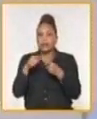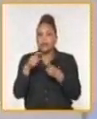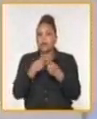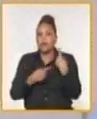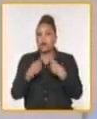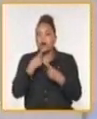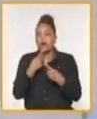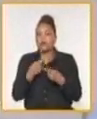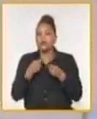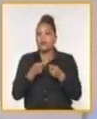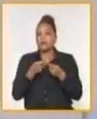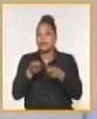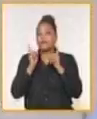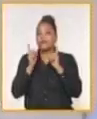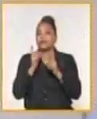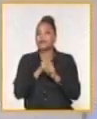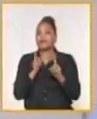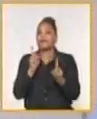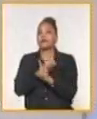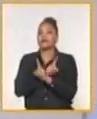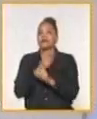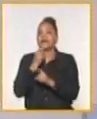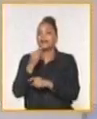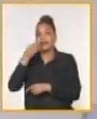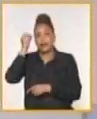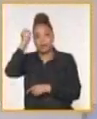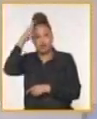motivación política de él, más que